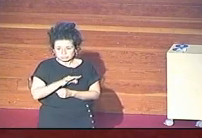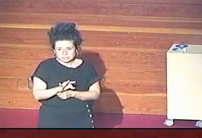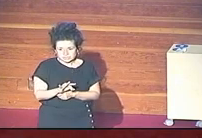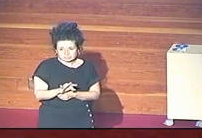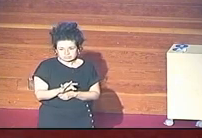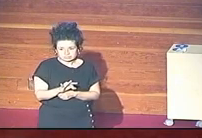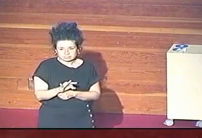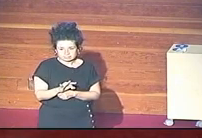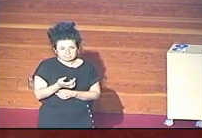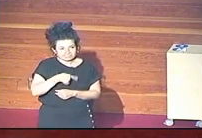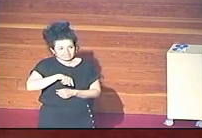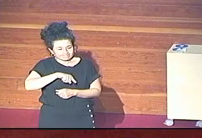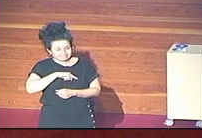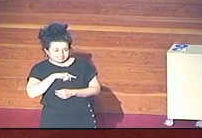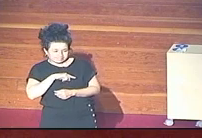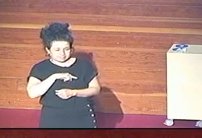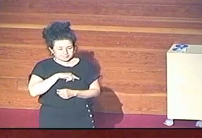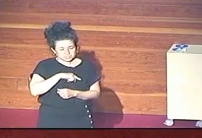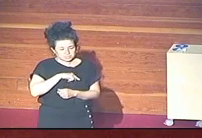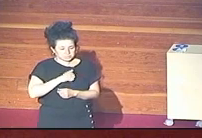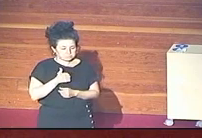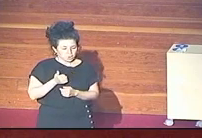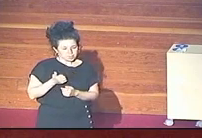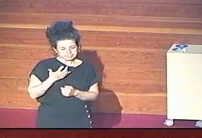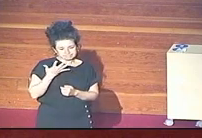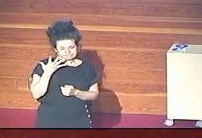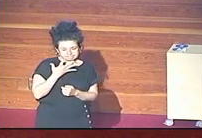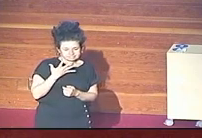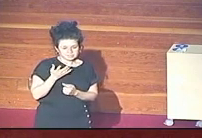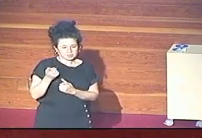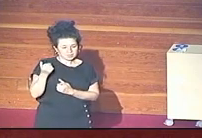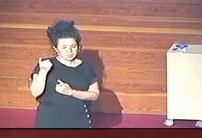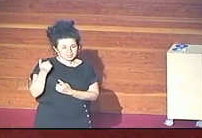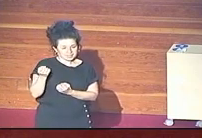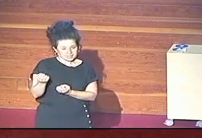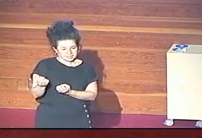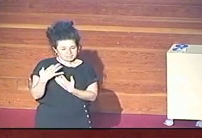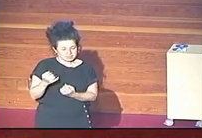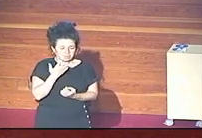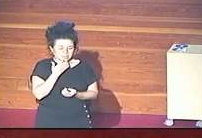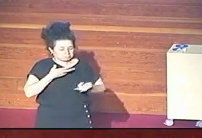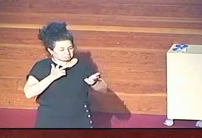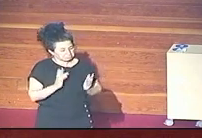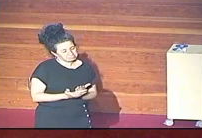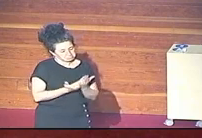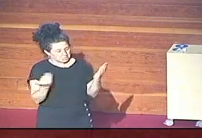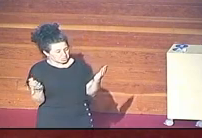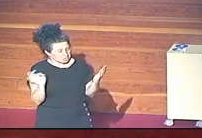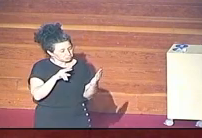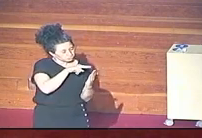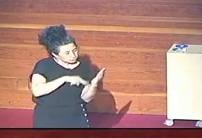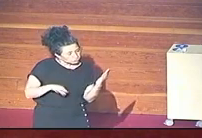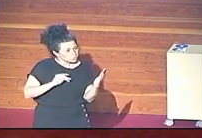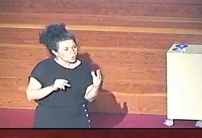no estamos predispuestos a recibir información ambiental como cuando nos sentamos a leer el periódico o estamos viendo un documental